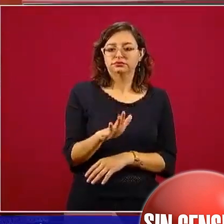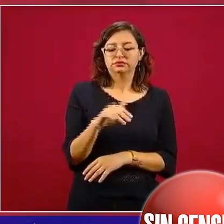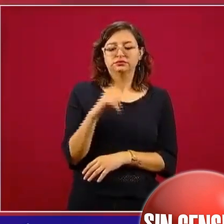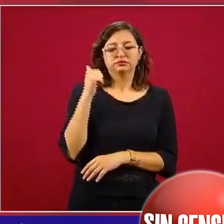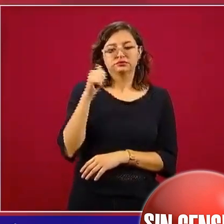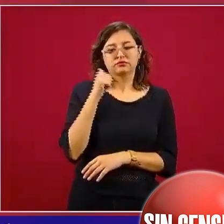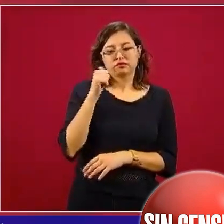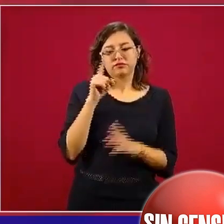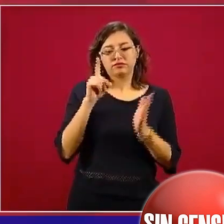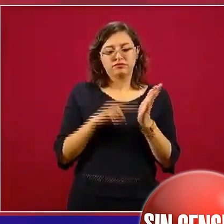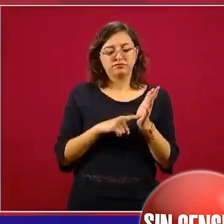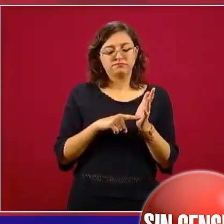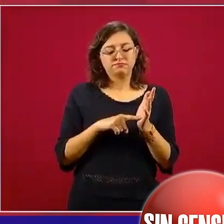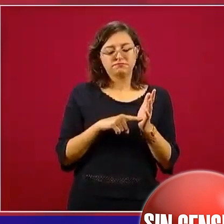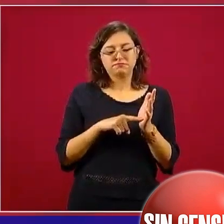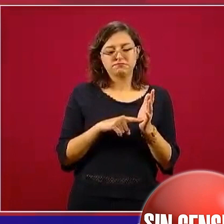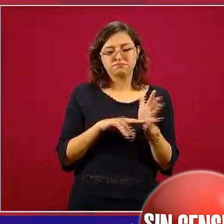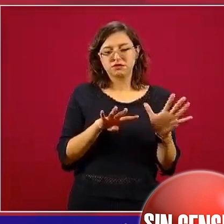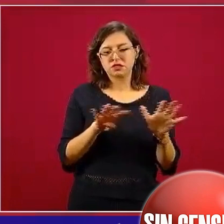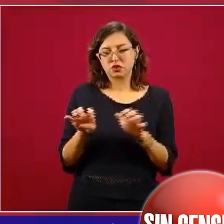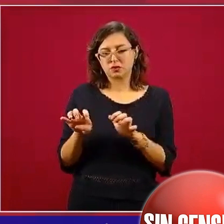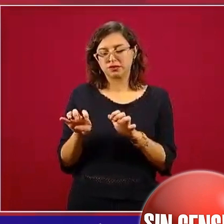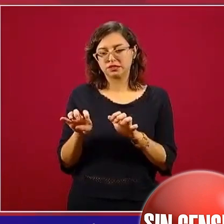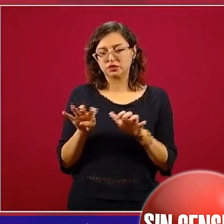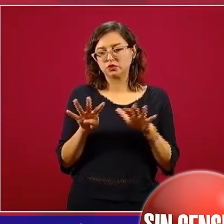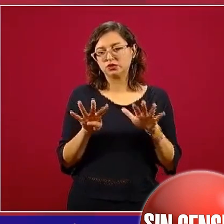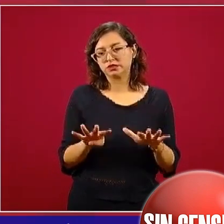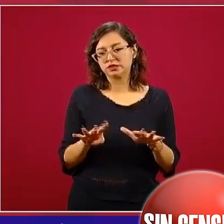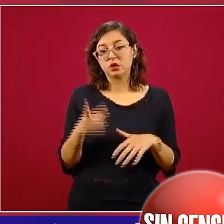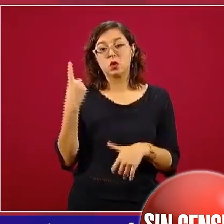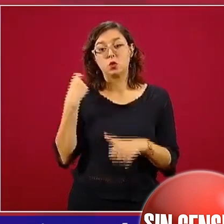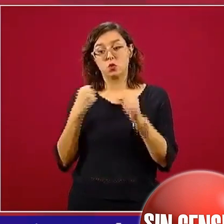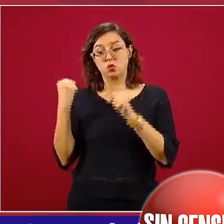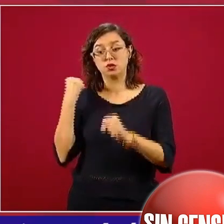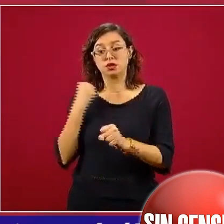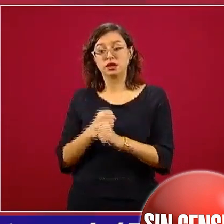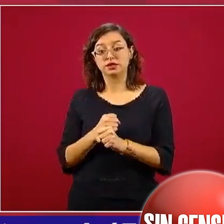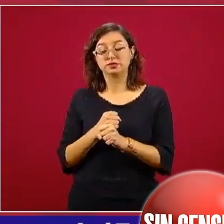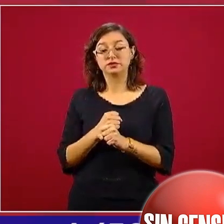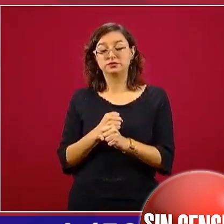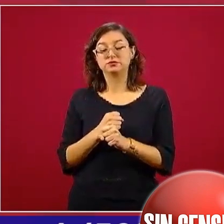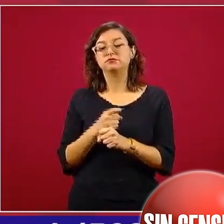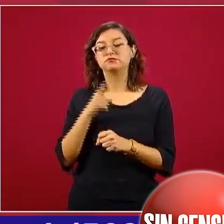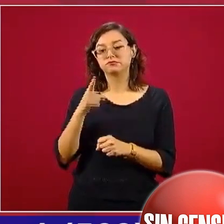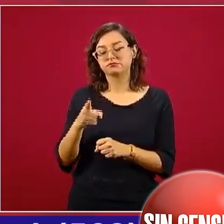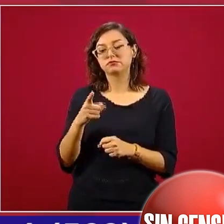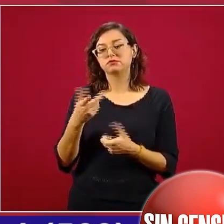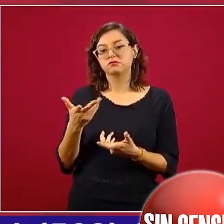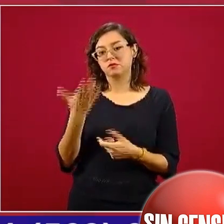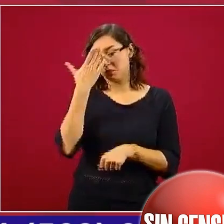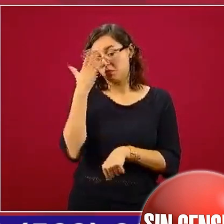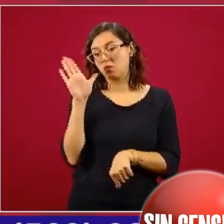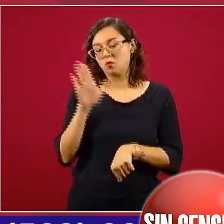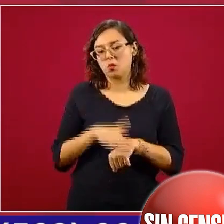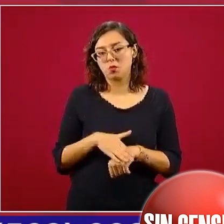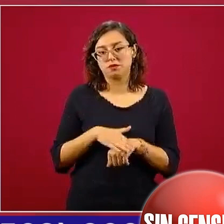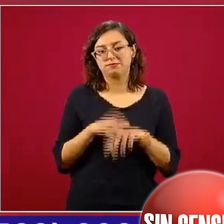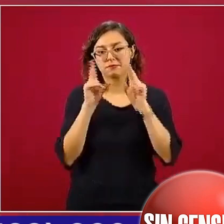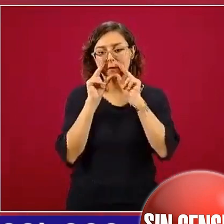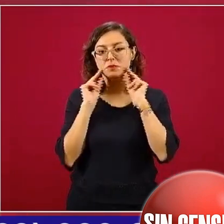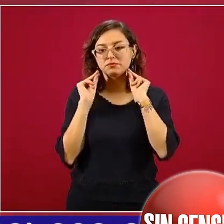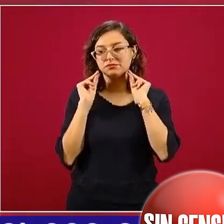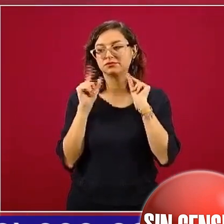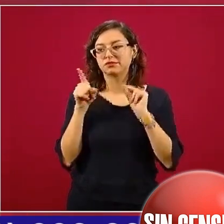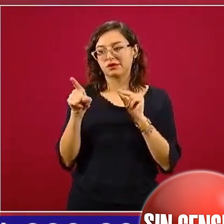de 1919, por eso el año pasado fue el año del general Zapata, fue